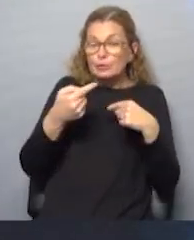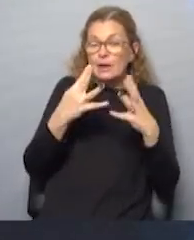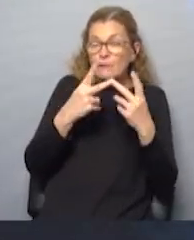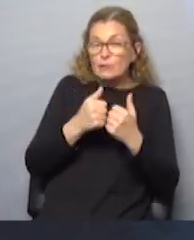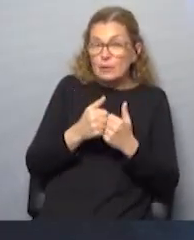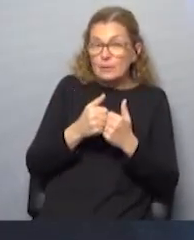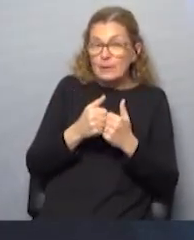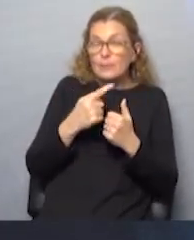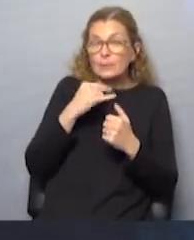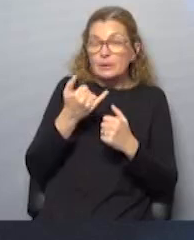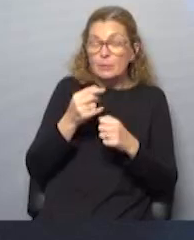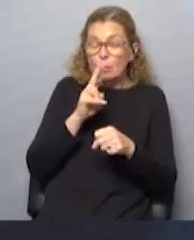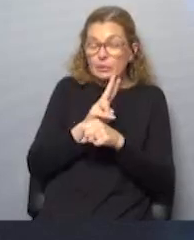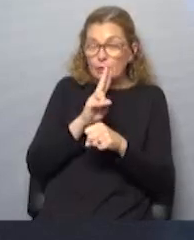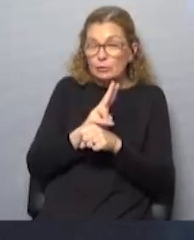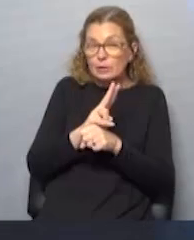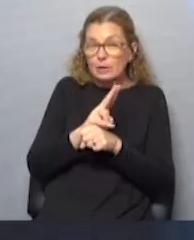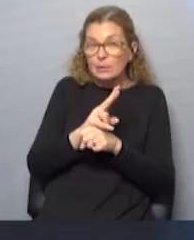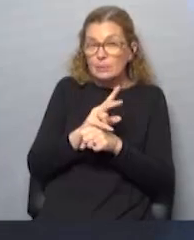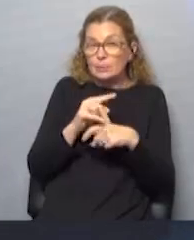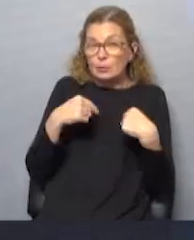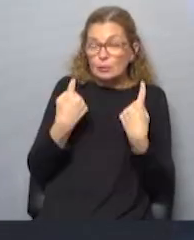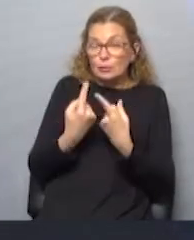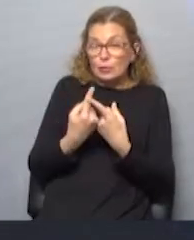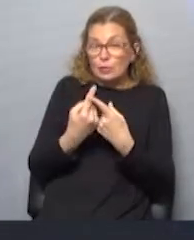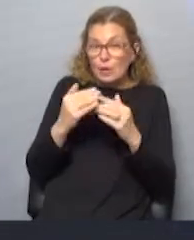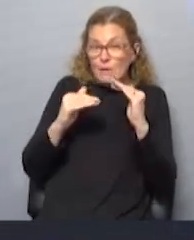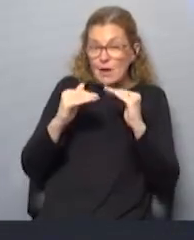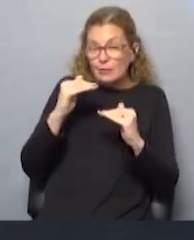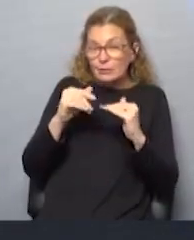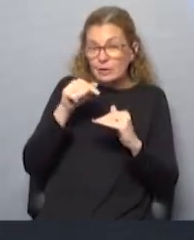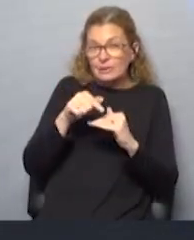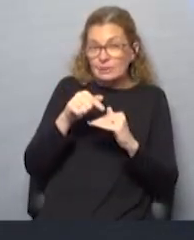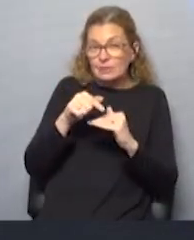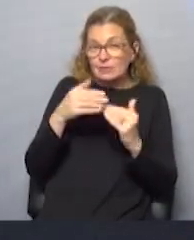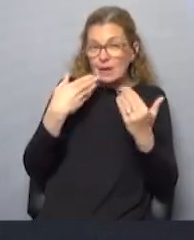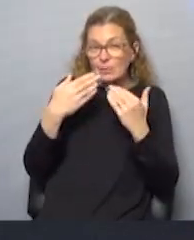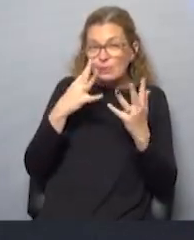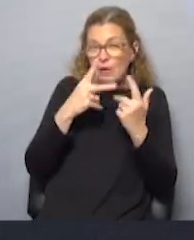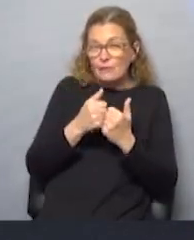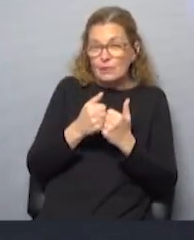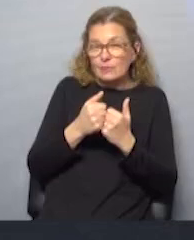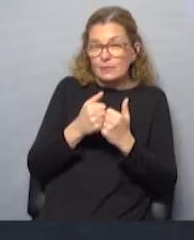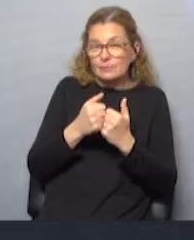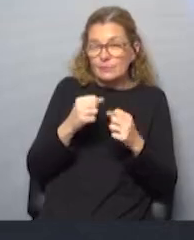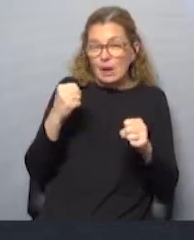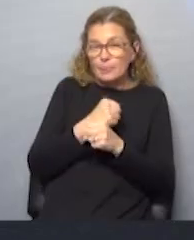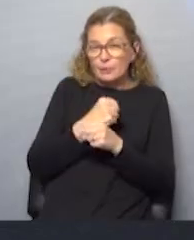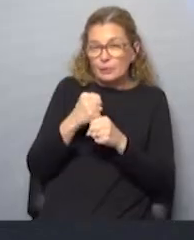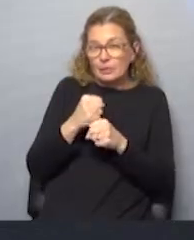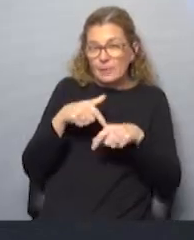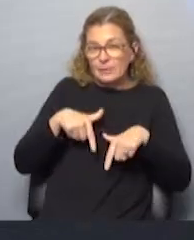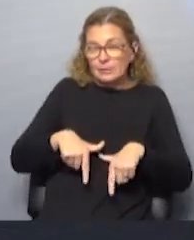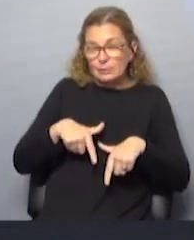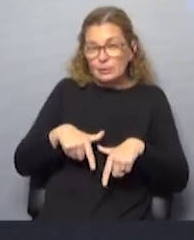por ejemplo controlados por el resto de la academia a través de la evaluación en este caso se habla de un mecanismo a través de aprobación del ministerio